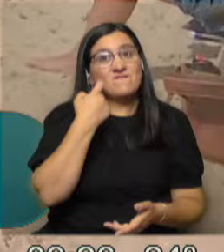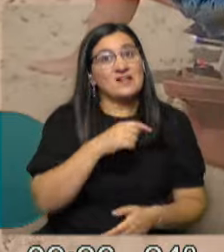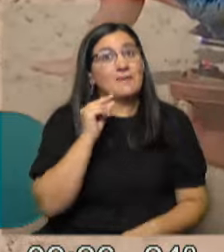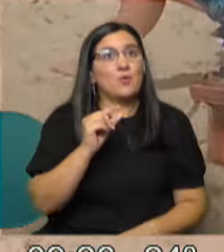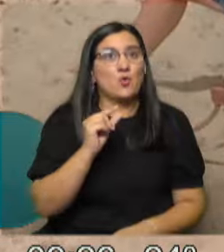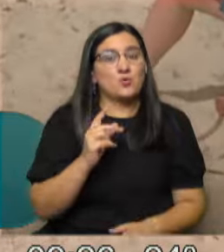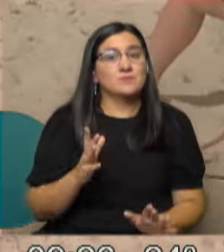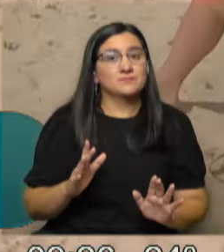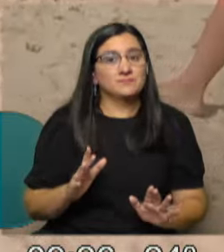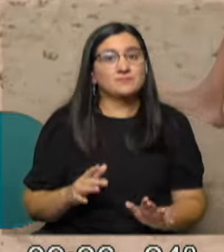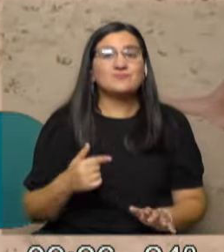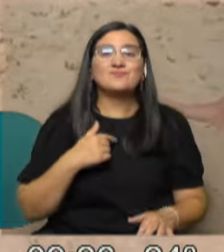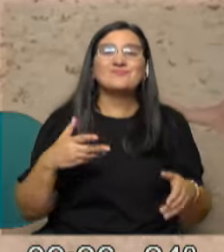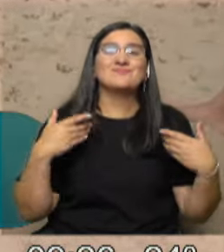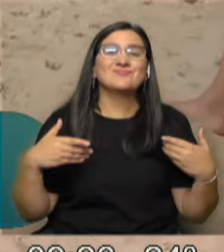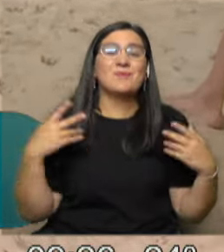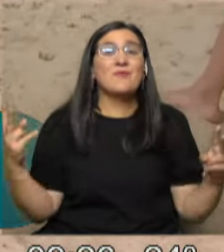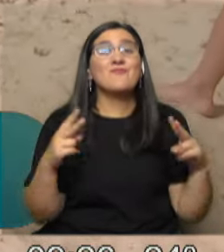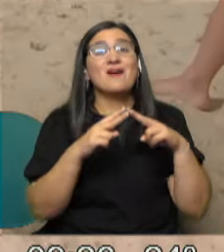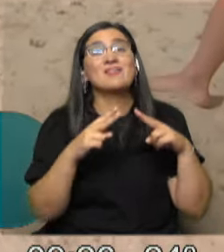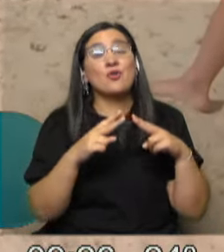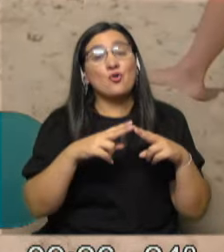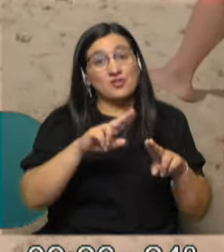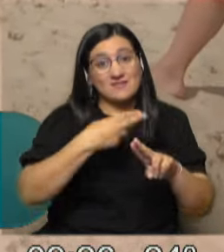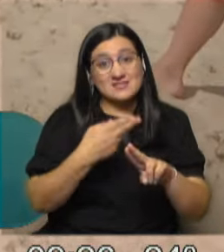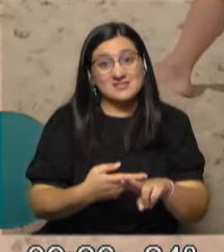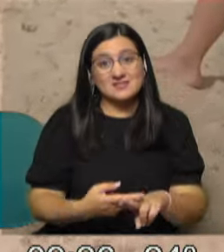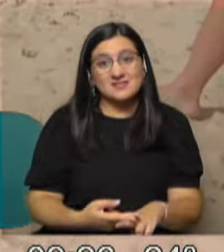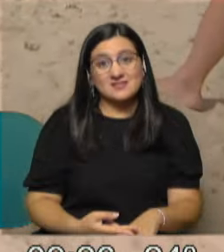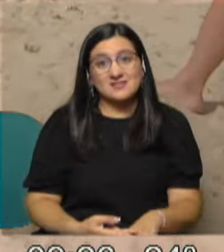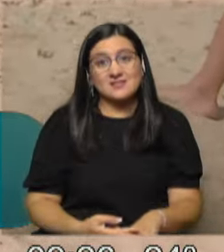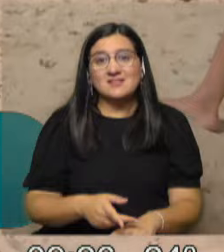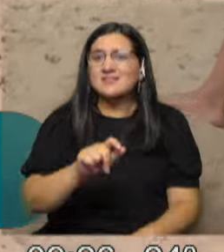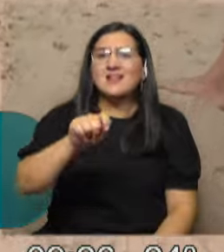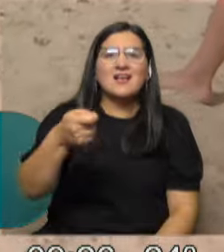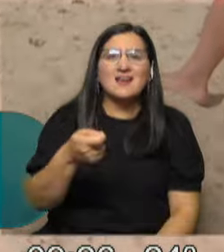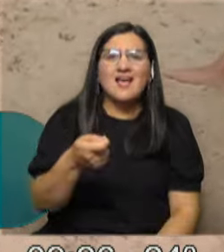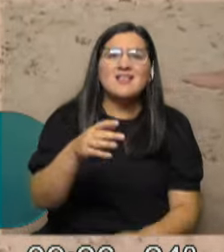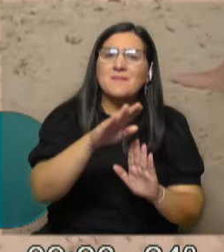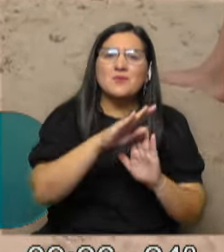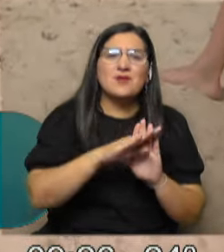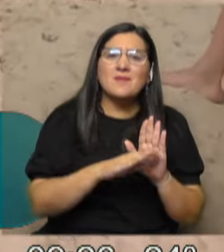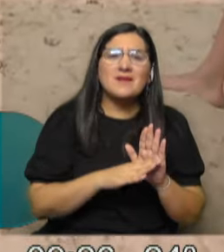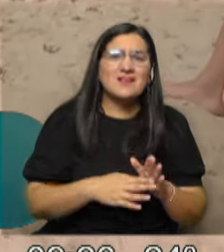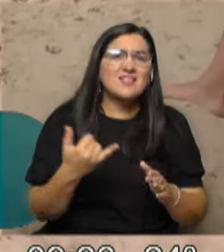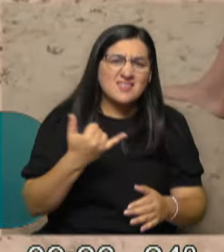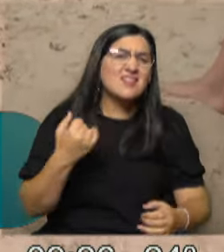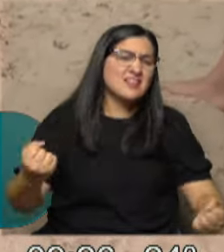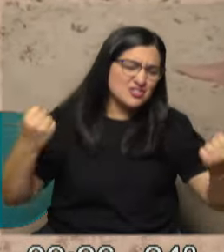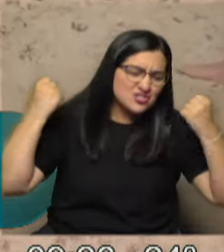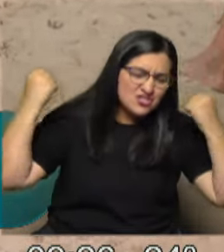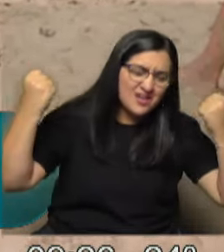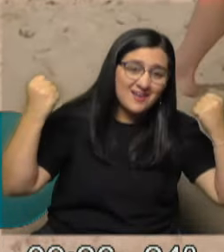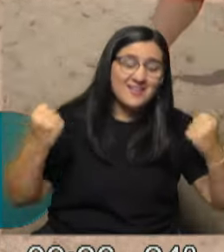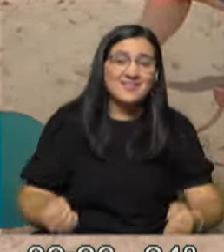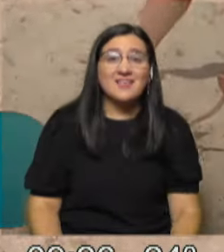Ya. Estoy contento por haberte visto de vuelta y es el canal y el programa que tiene hinchada, vos.